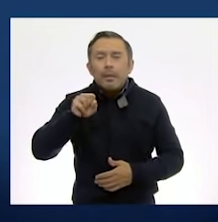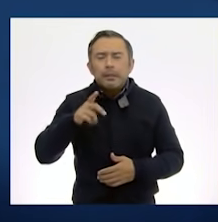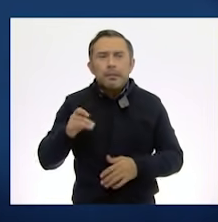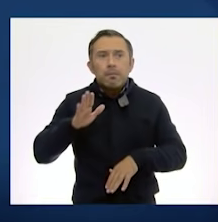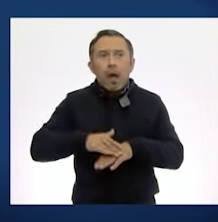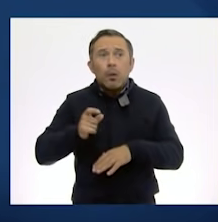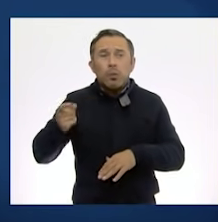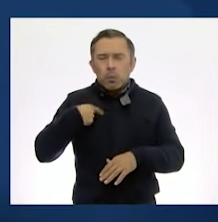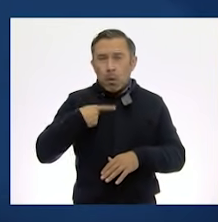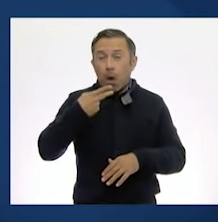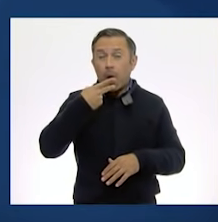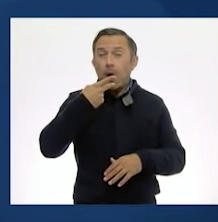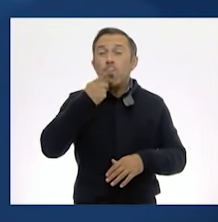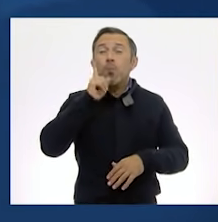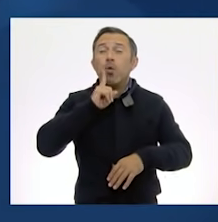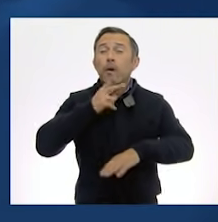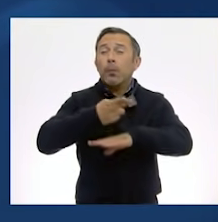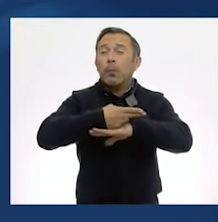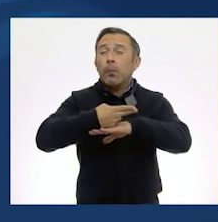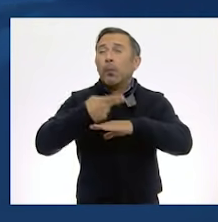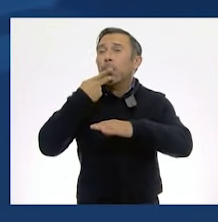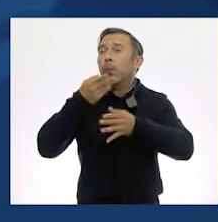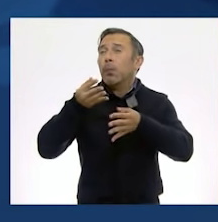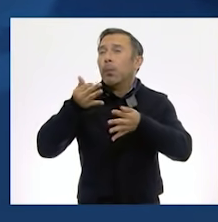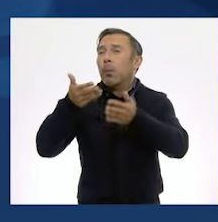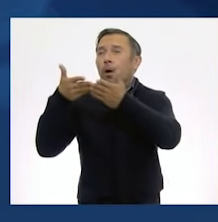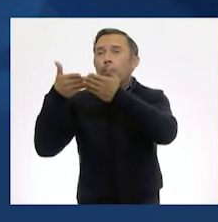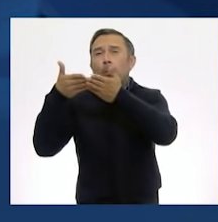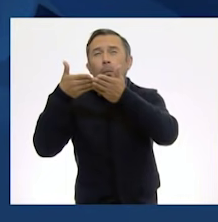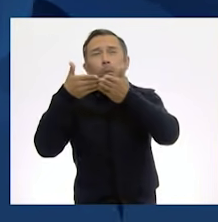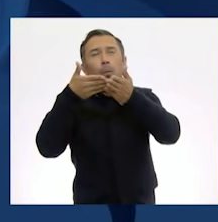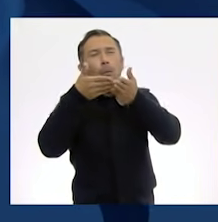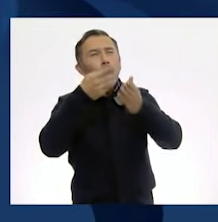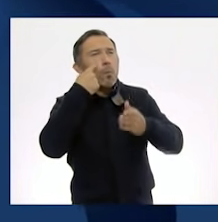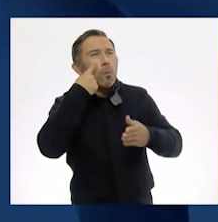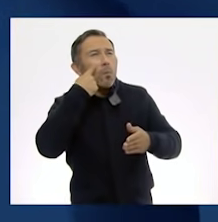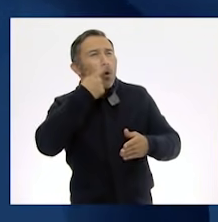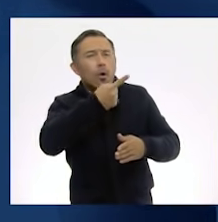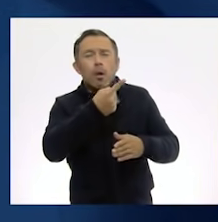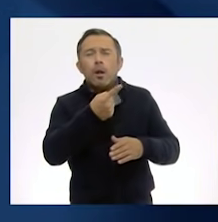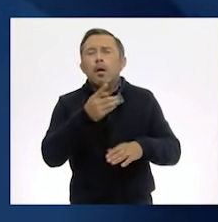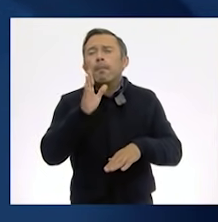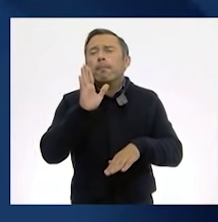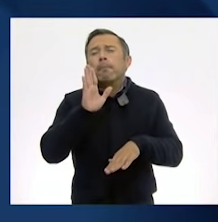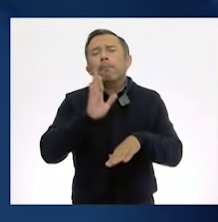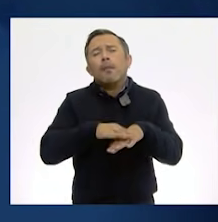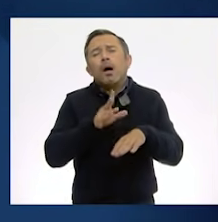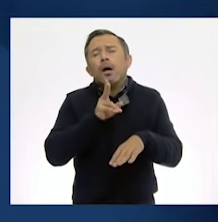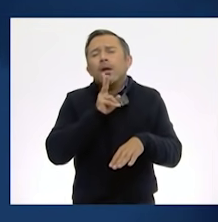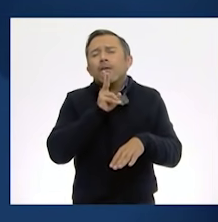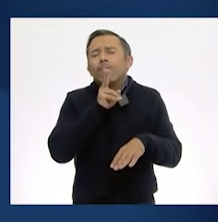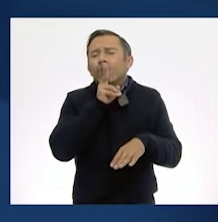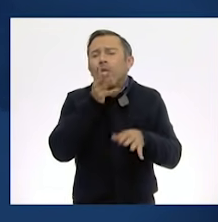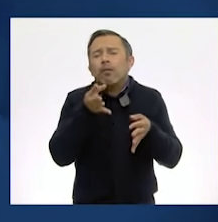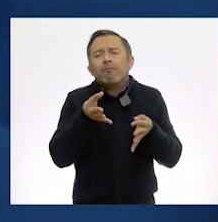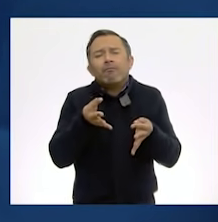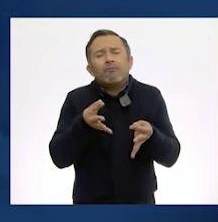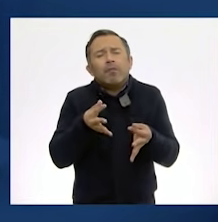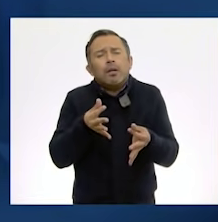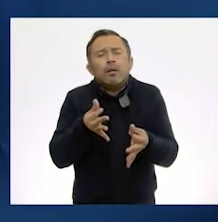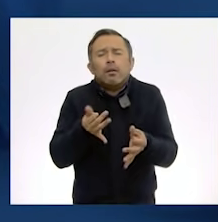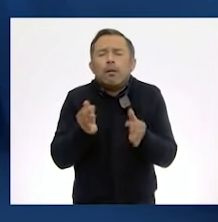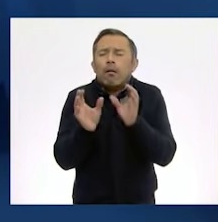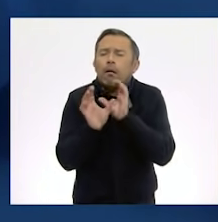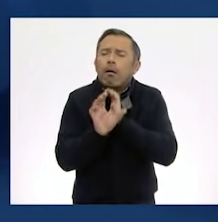isla de las sirenas. Y ellas lo vieron y entonaron con la más dulce voz, la más dulce de las